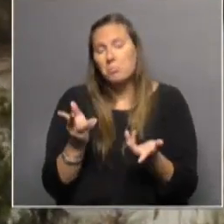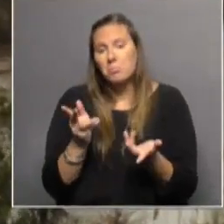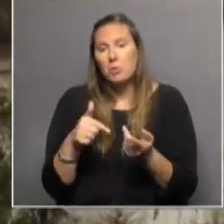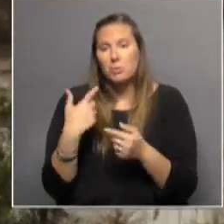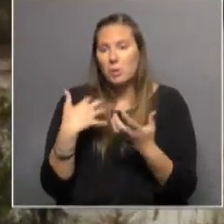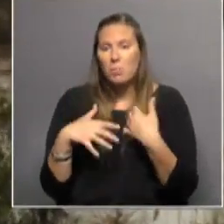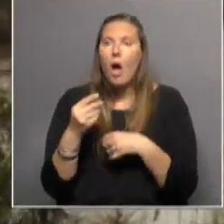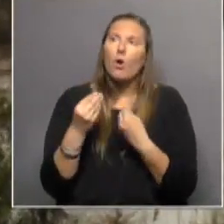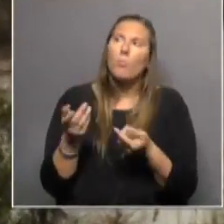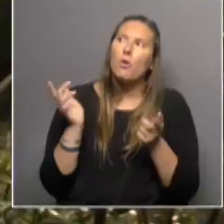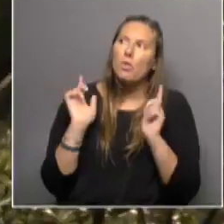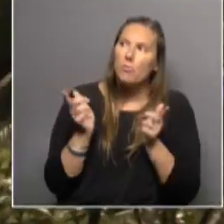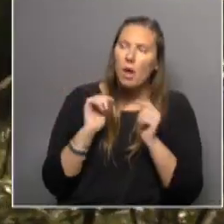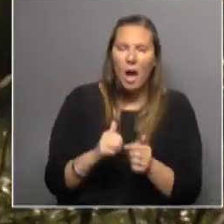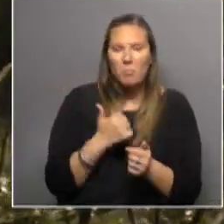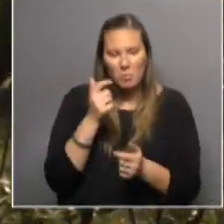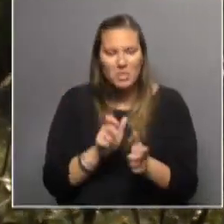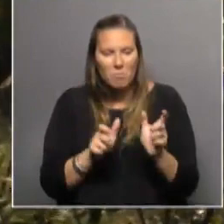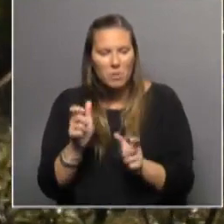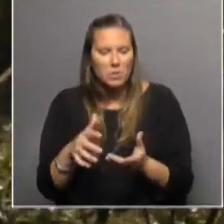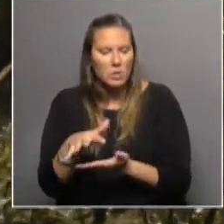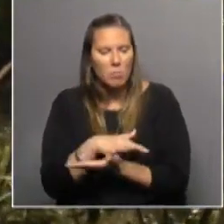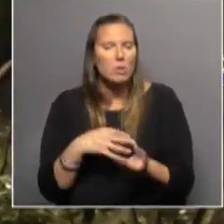¿Cómo suele disfrutarlo y usarlo la gente?